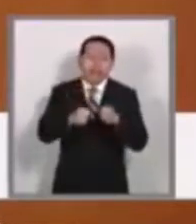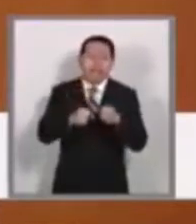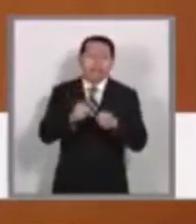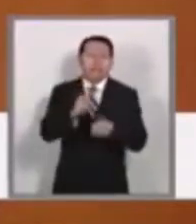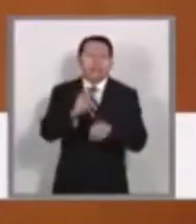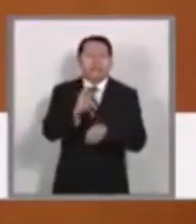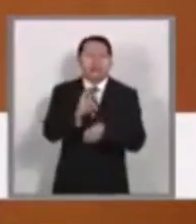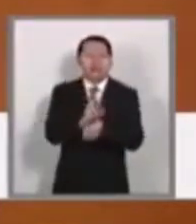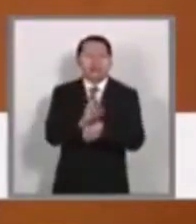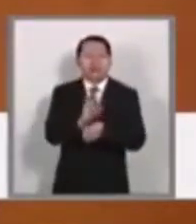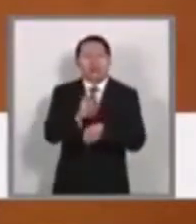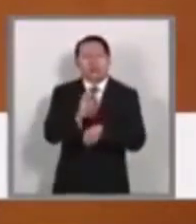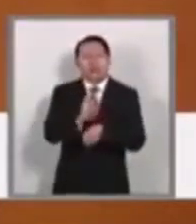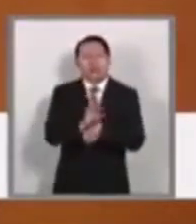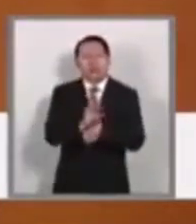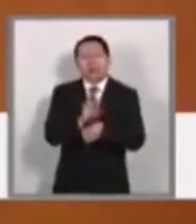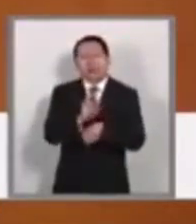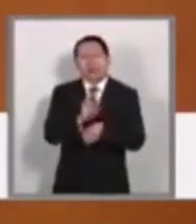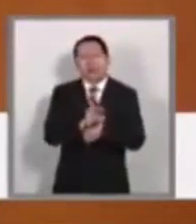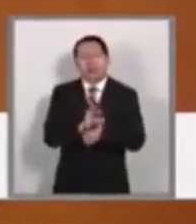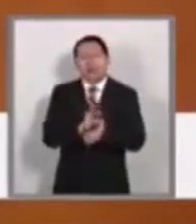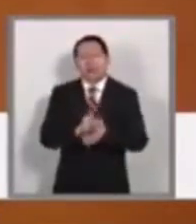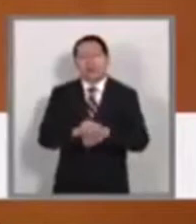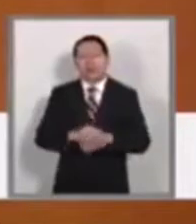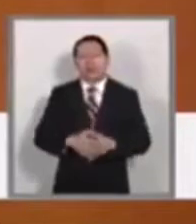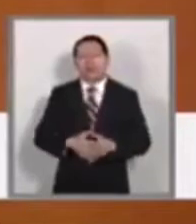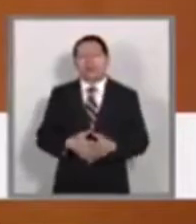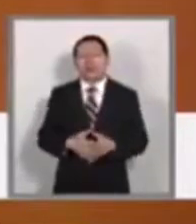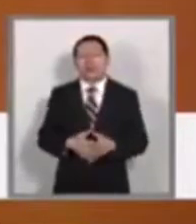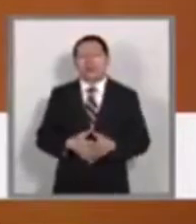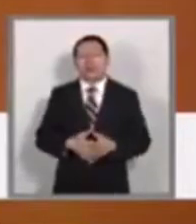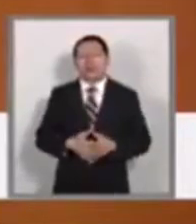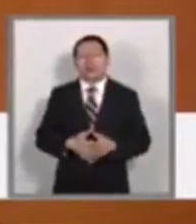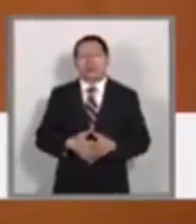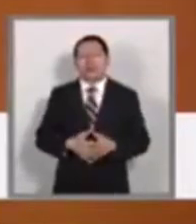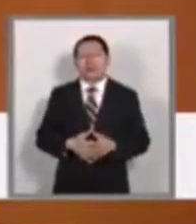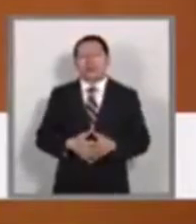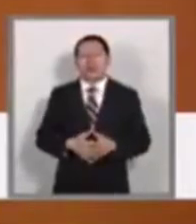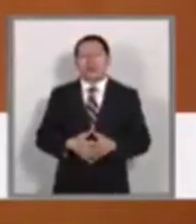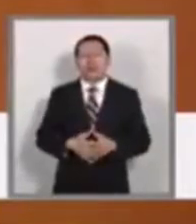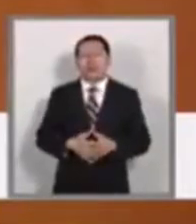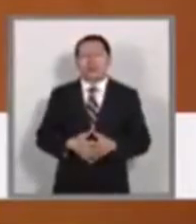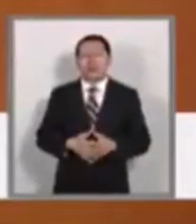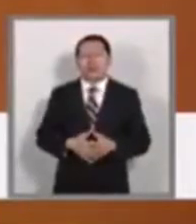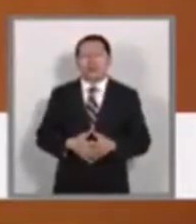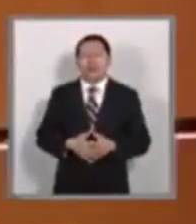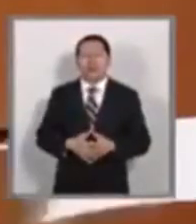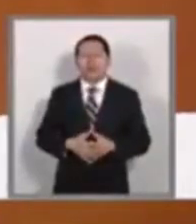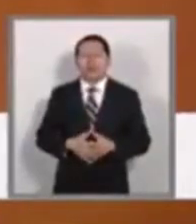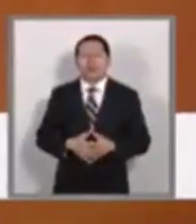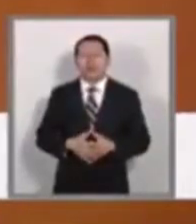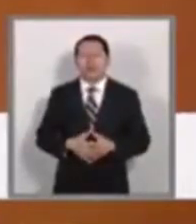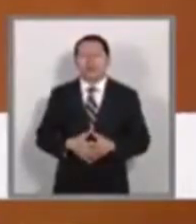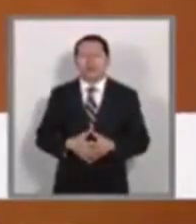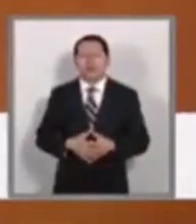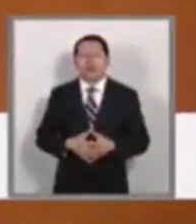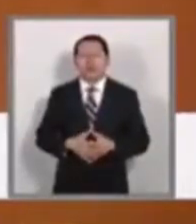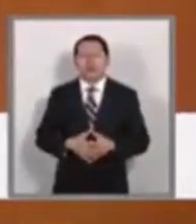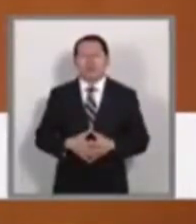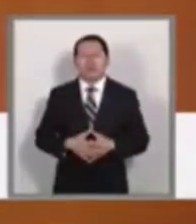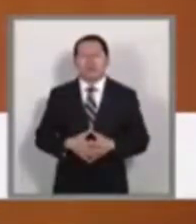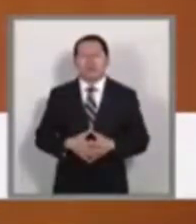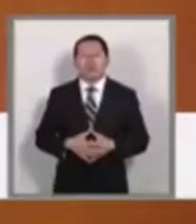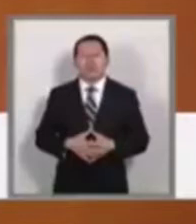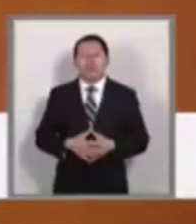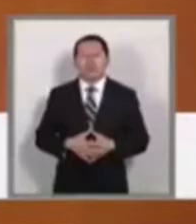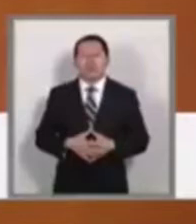las cifras con las del sexenio pasado y respondió, ignorando que todos los alimentos requieren de su transportación, que los pobres